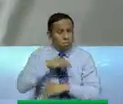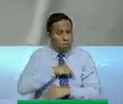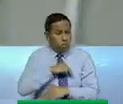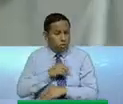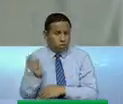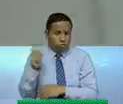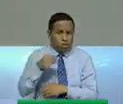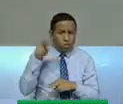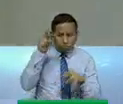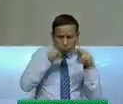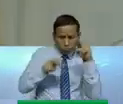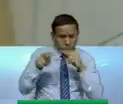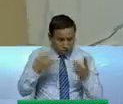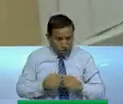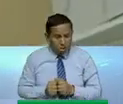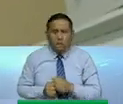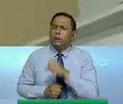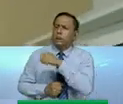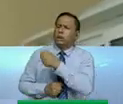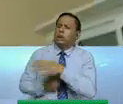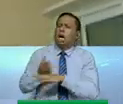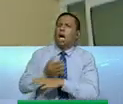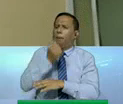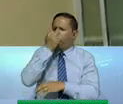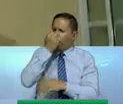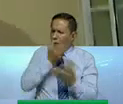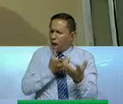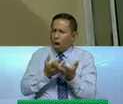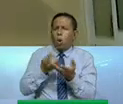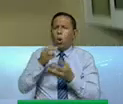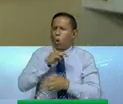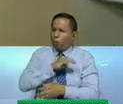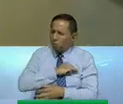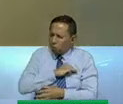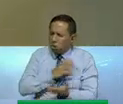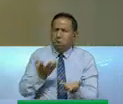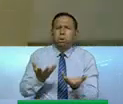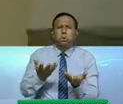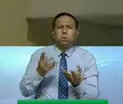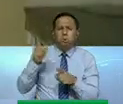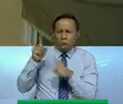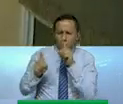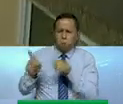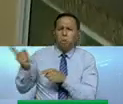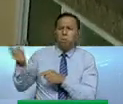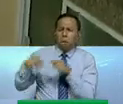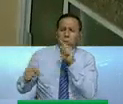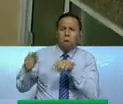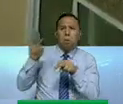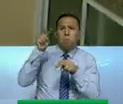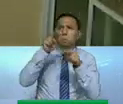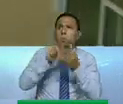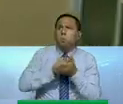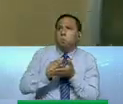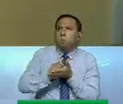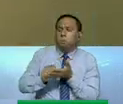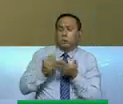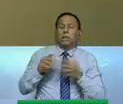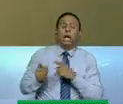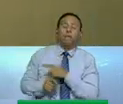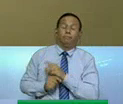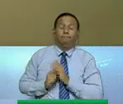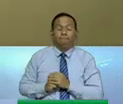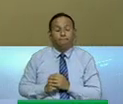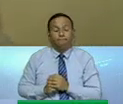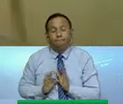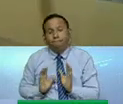ya vino el cuerpo de bomberos, vino municipio, vino... Sí, vinieron también y cómo es que miraron a ver todo